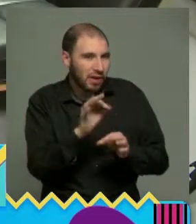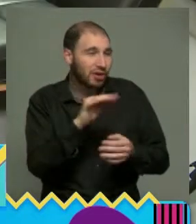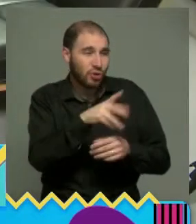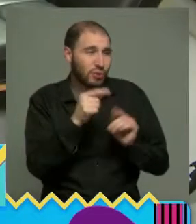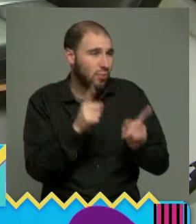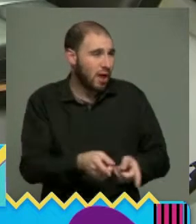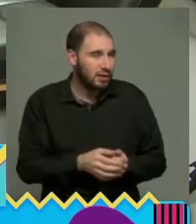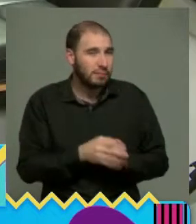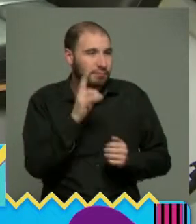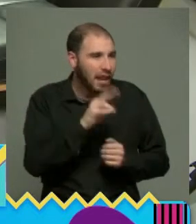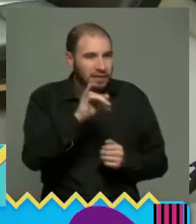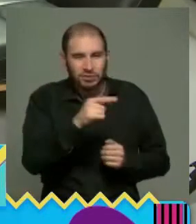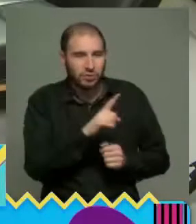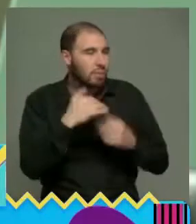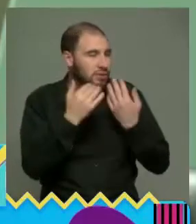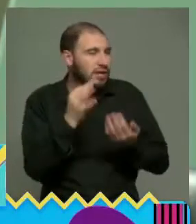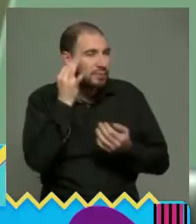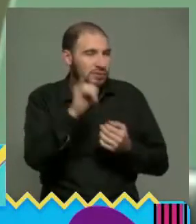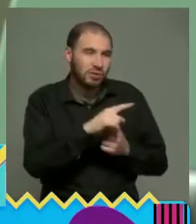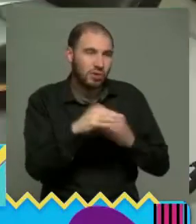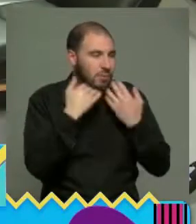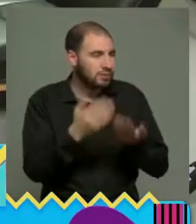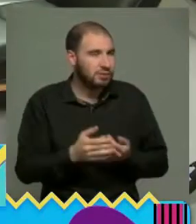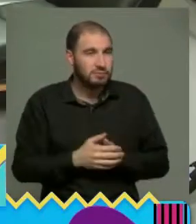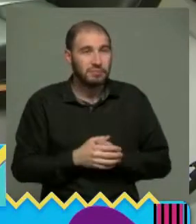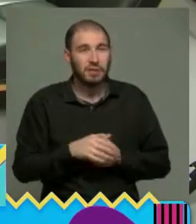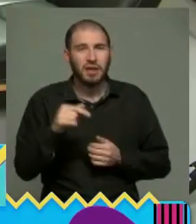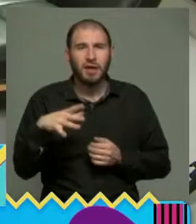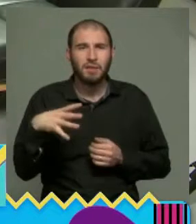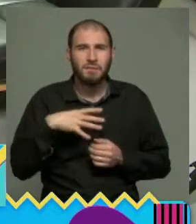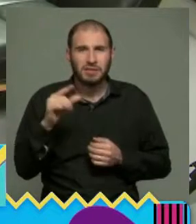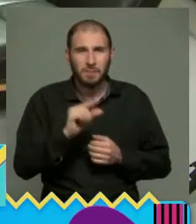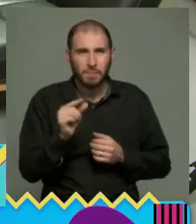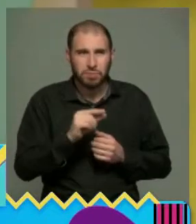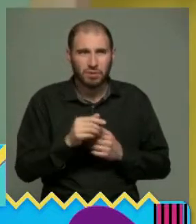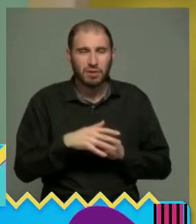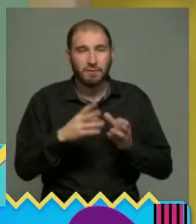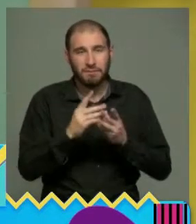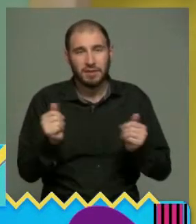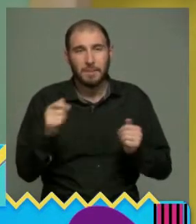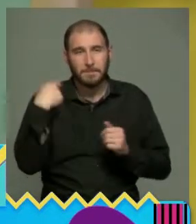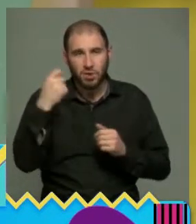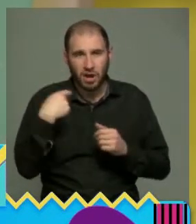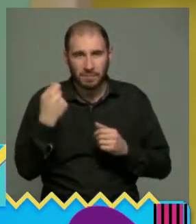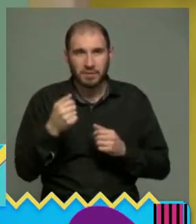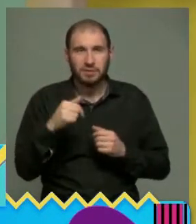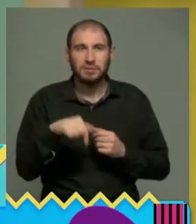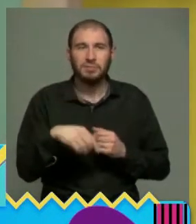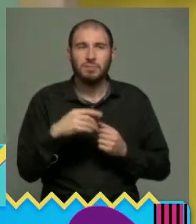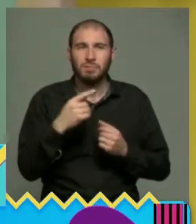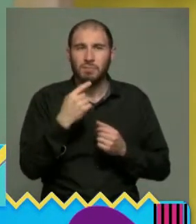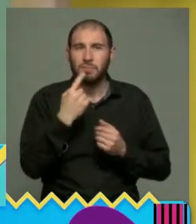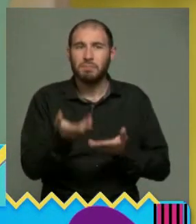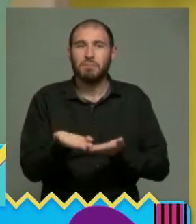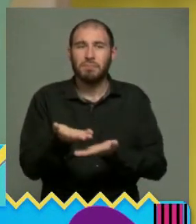igual. Sí, lo seguro. miren o no miren, sea un caramelo o no. Quedan ya muy pocos minutos para que pocos. finalice el programa, y si me permitís, te